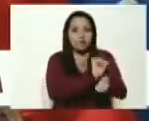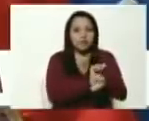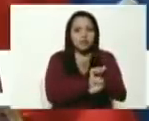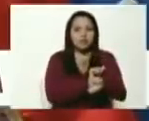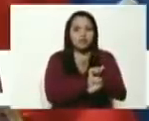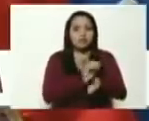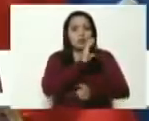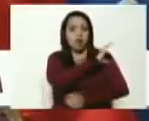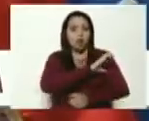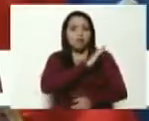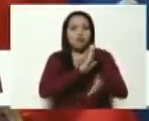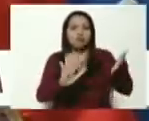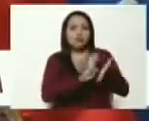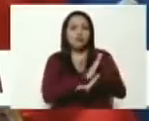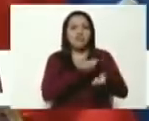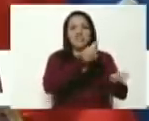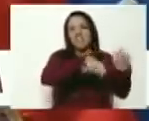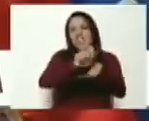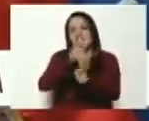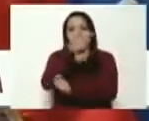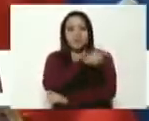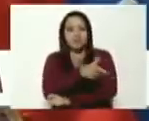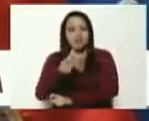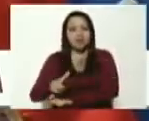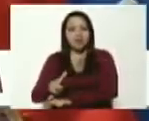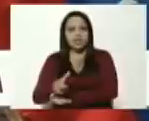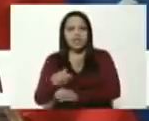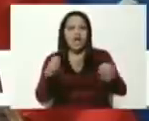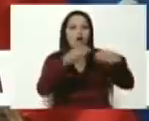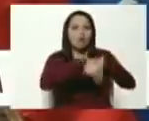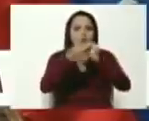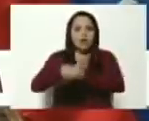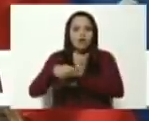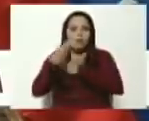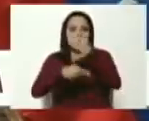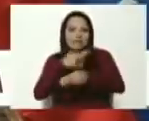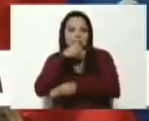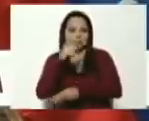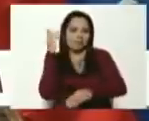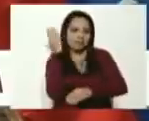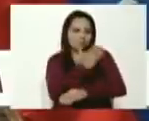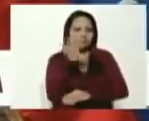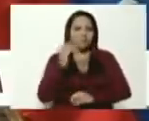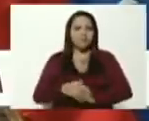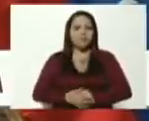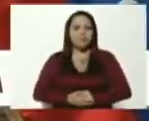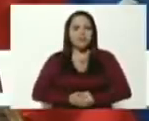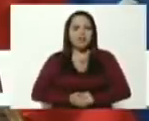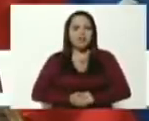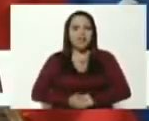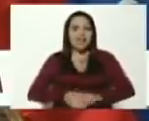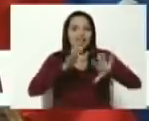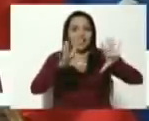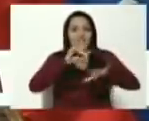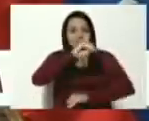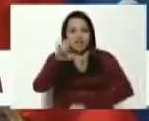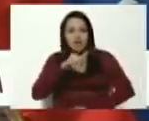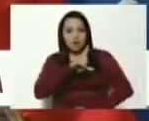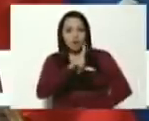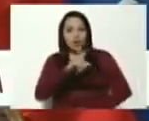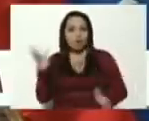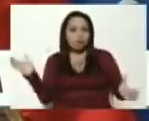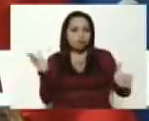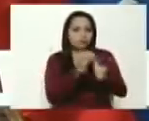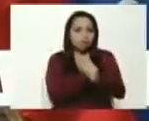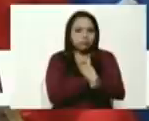presunta comisión de los delitos de trata de personas y asociación para delinquir. En fecha del 10 de julio se logró materializar